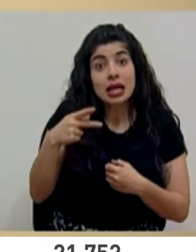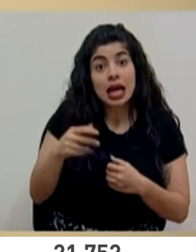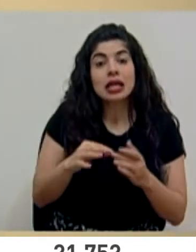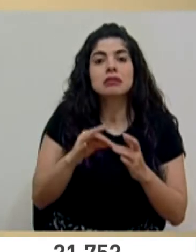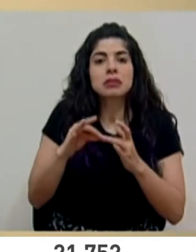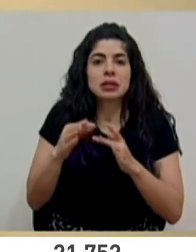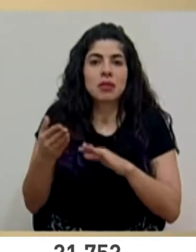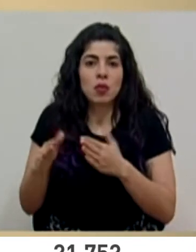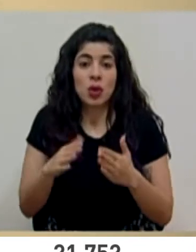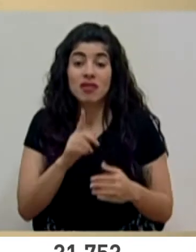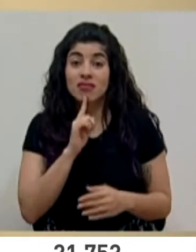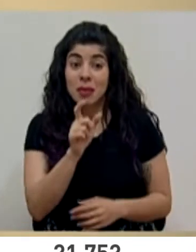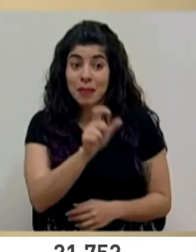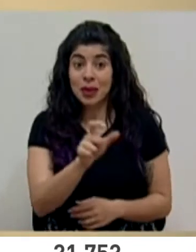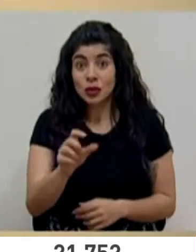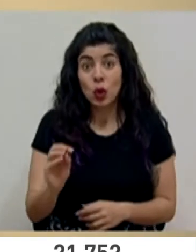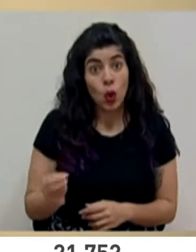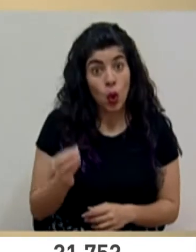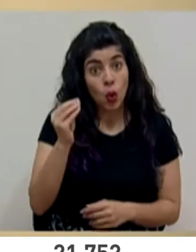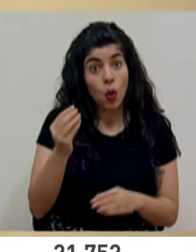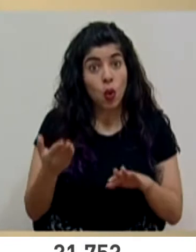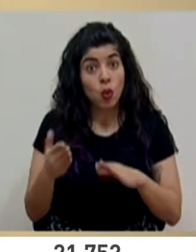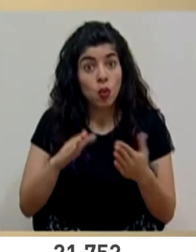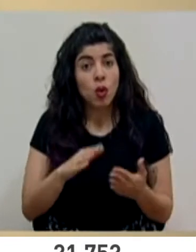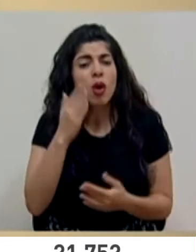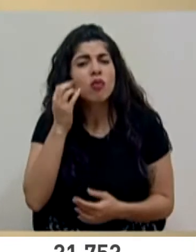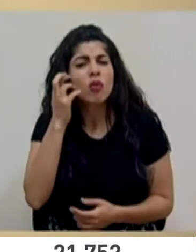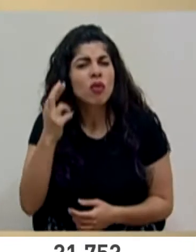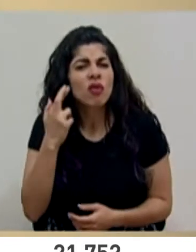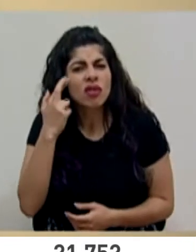De hecho, las muertes en personas jóvenes han sido